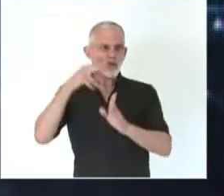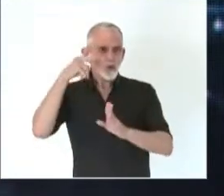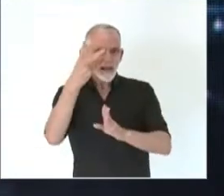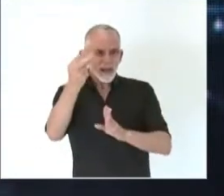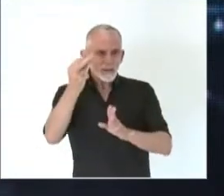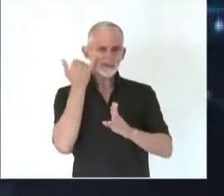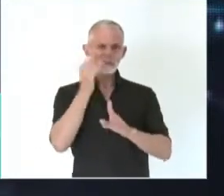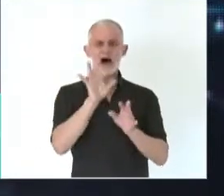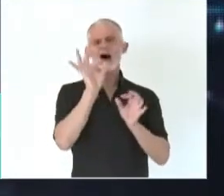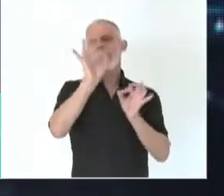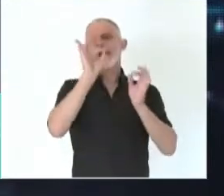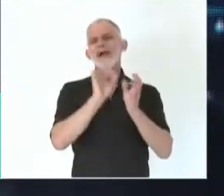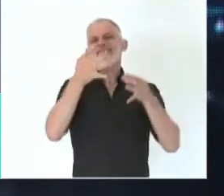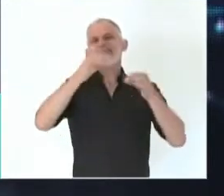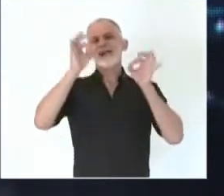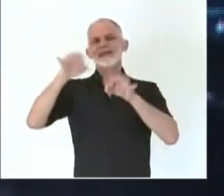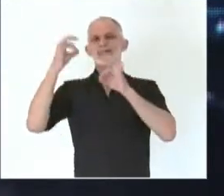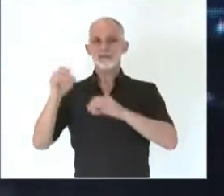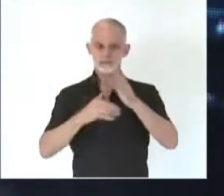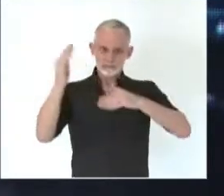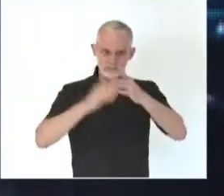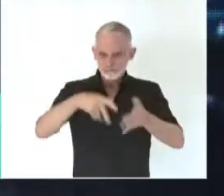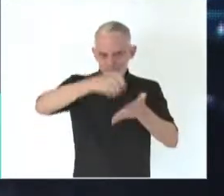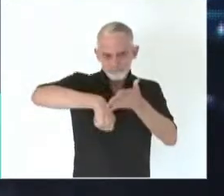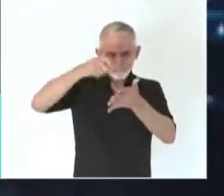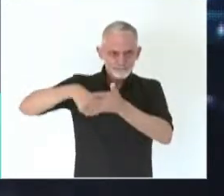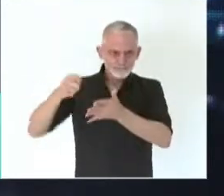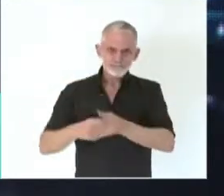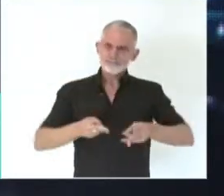tenían excepciones que terminaron construyendo y firmando